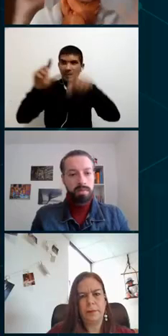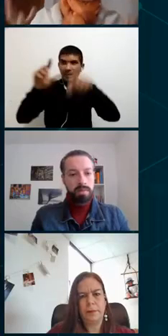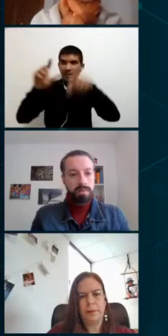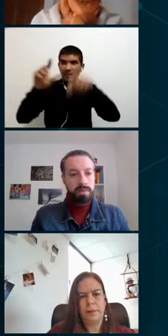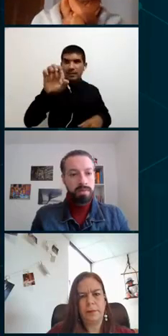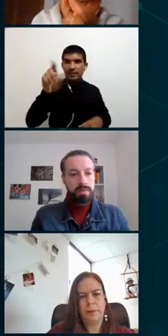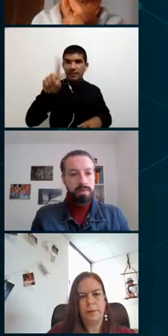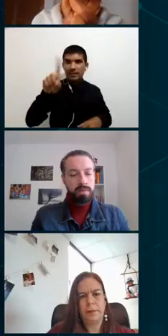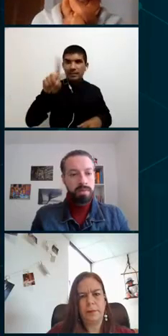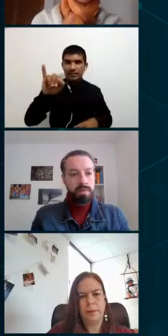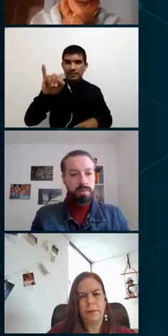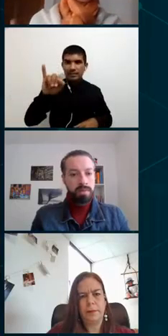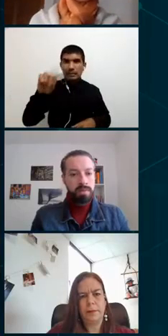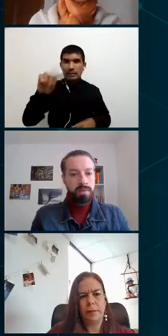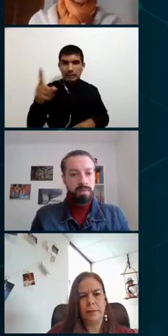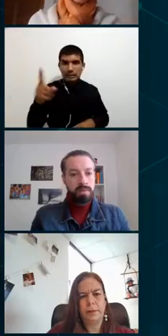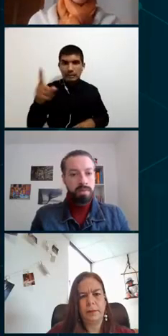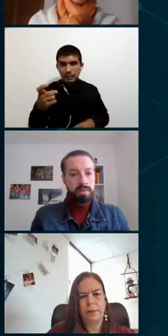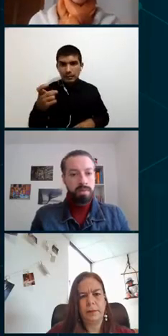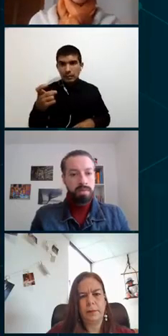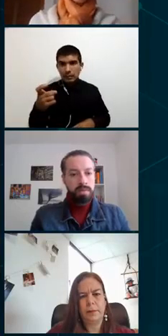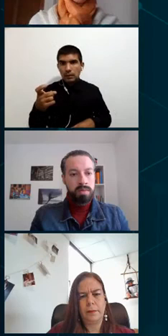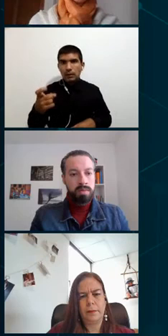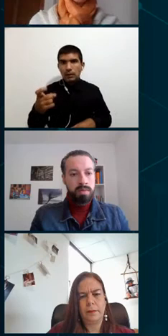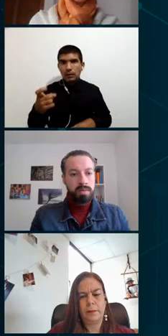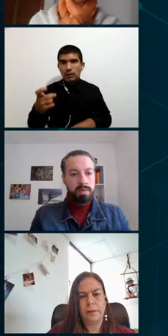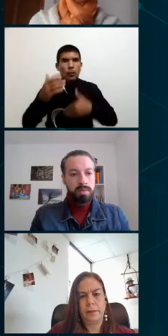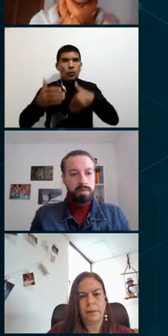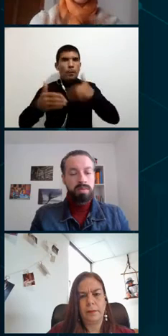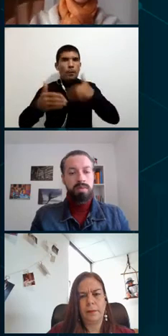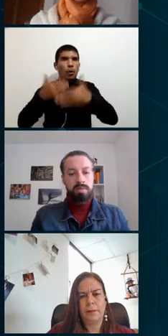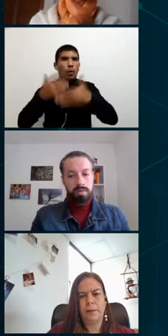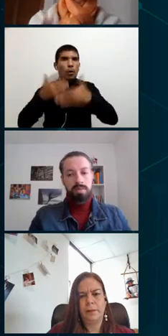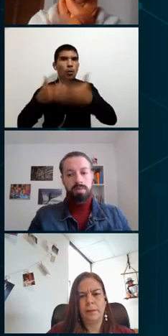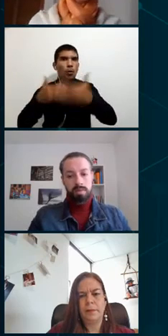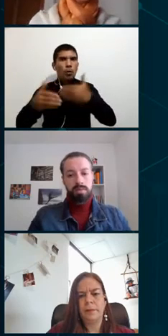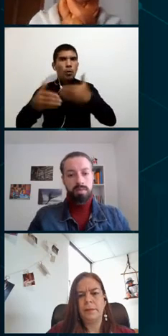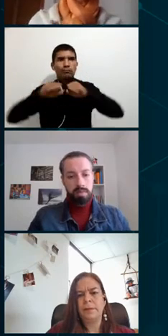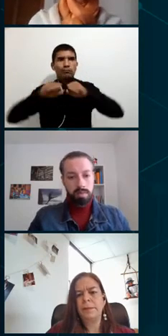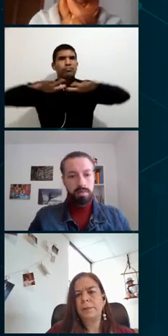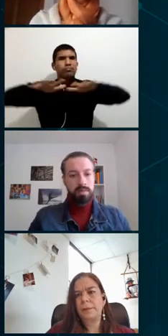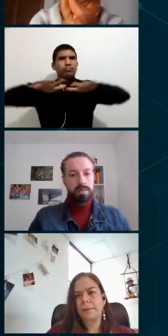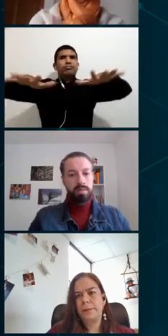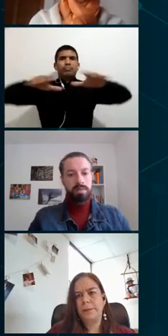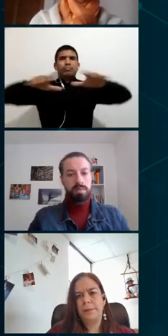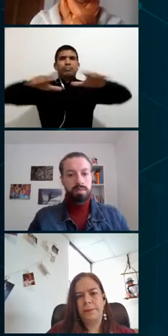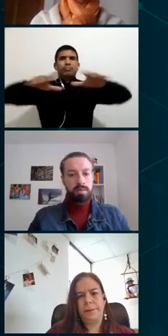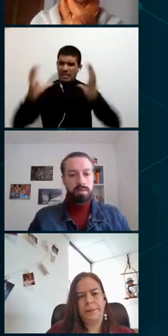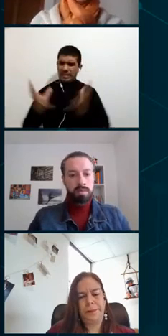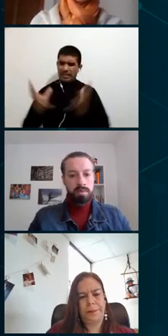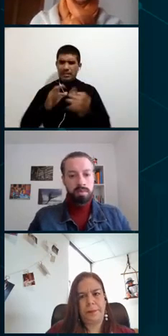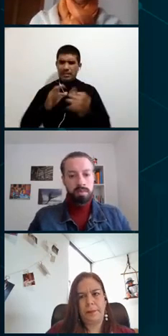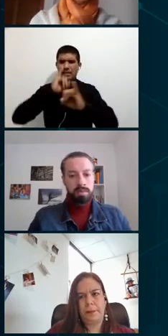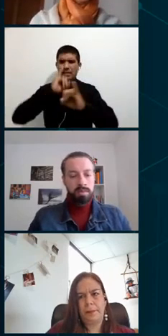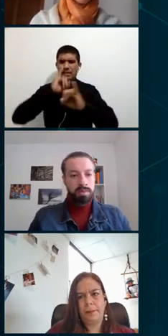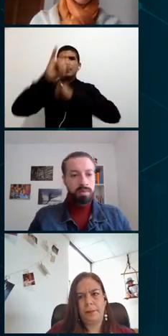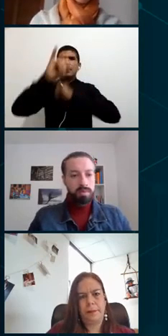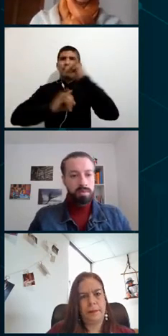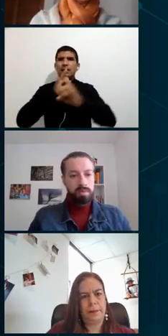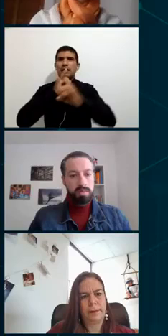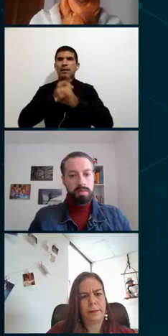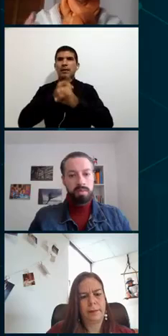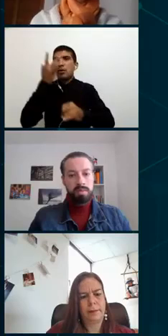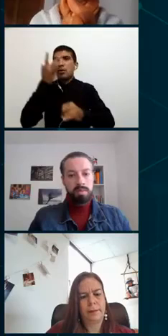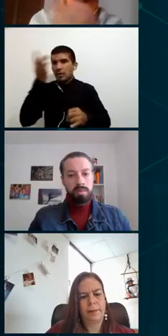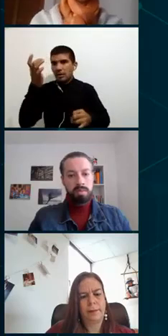pues en el mundo, su uso se masifica a partir de este diseño, con estas fases de empatizar, definir, idear, prototipar y